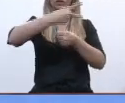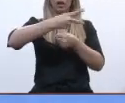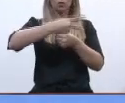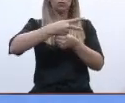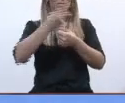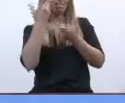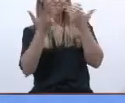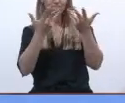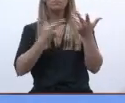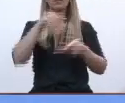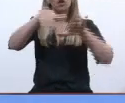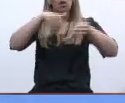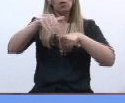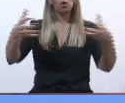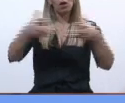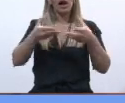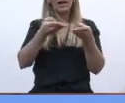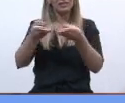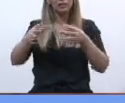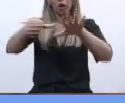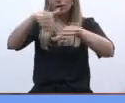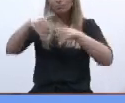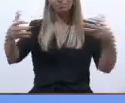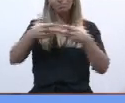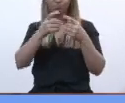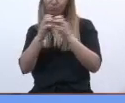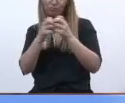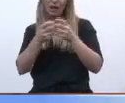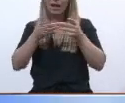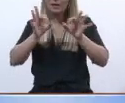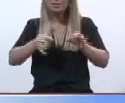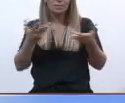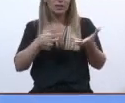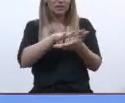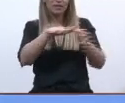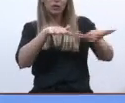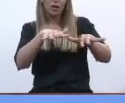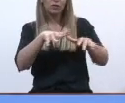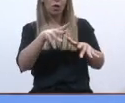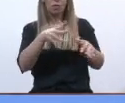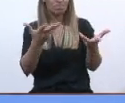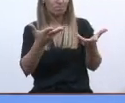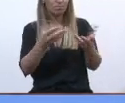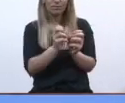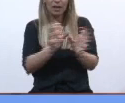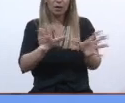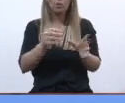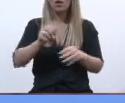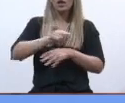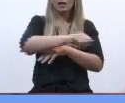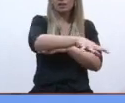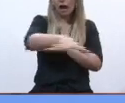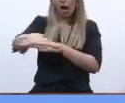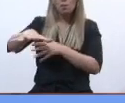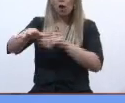mejores asesores para saber cómo afrontar esta problemática por el impacto que tenía en las cosechas.